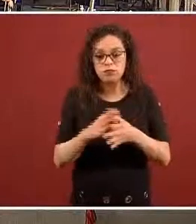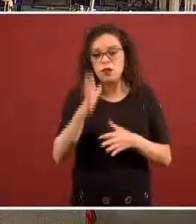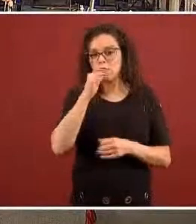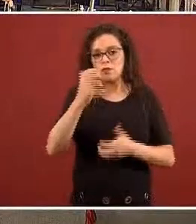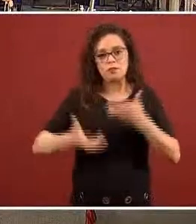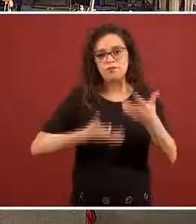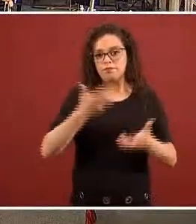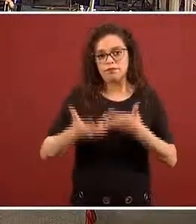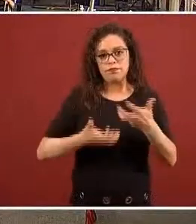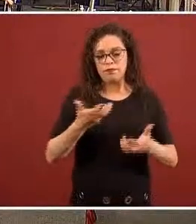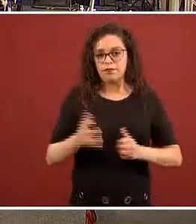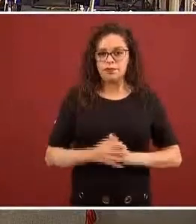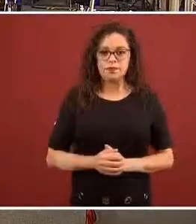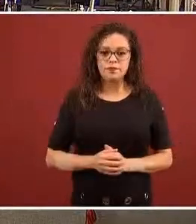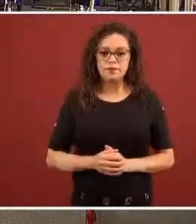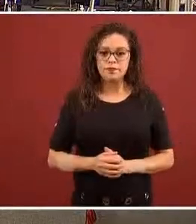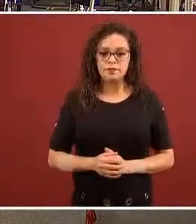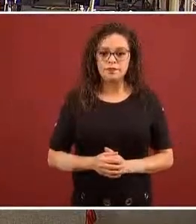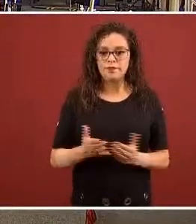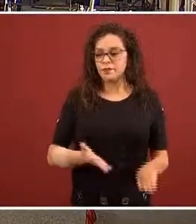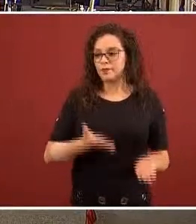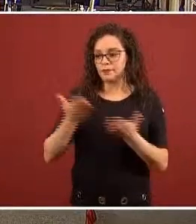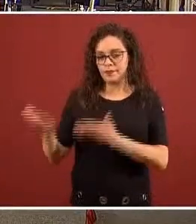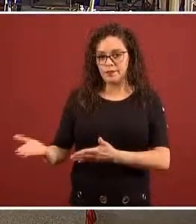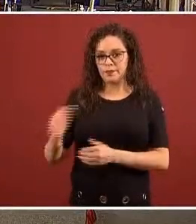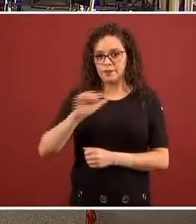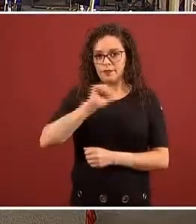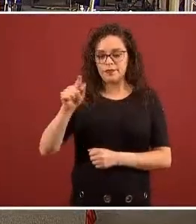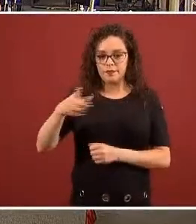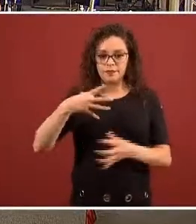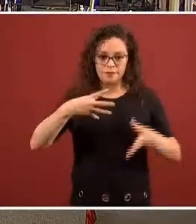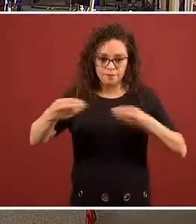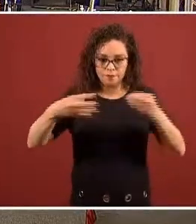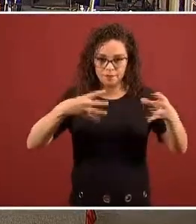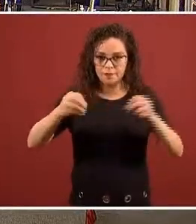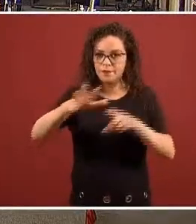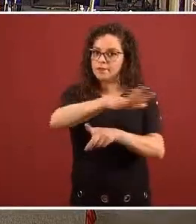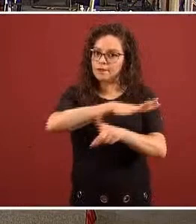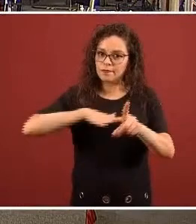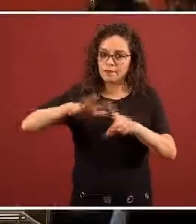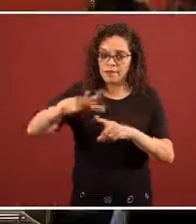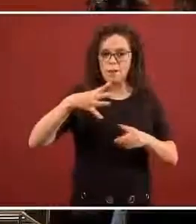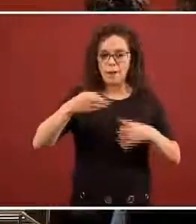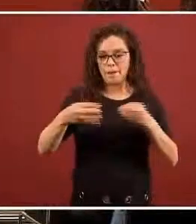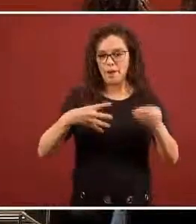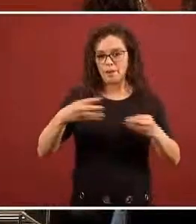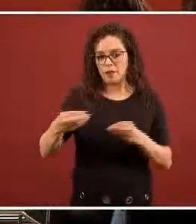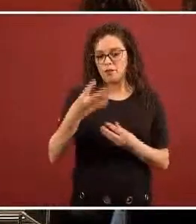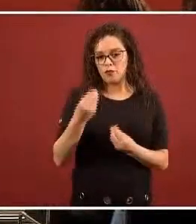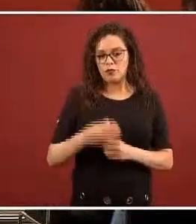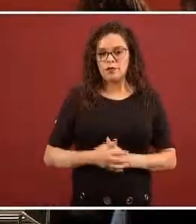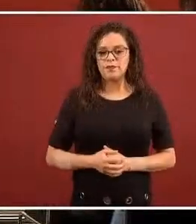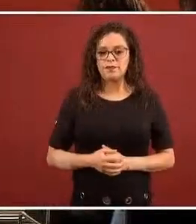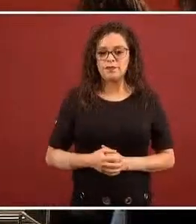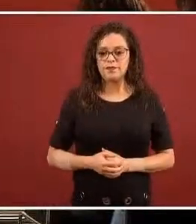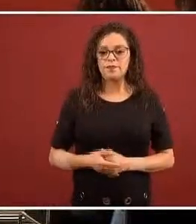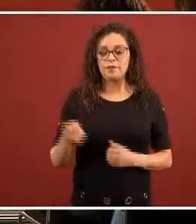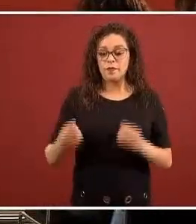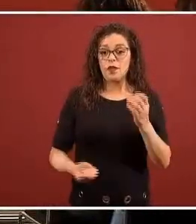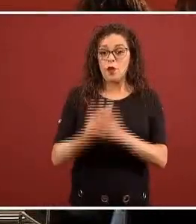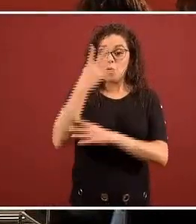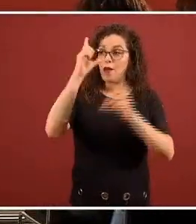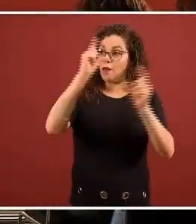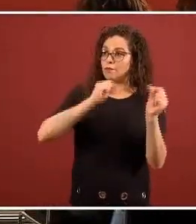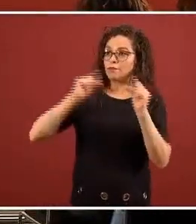comunitarios, sí, nos quedan 7 minutos. Precisamente un enfoque de esta nueva gráfica que presentábamos en